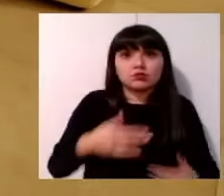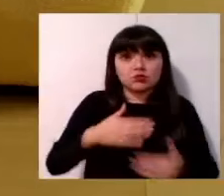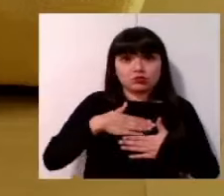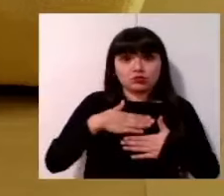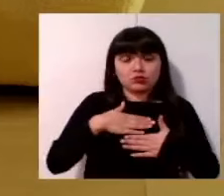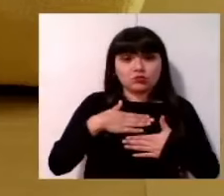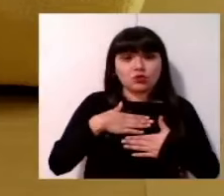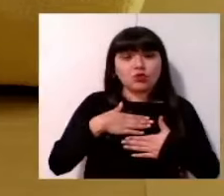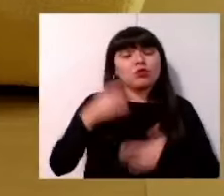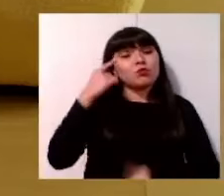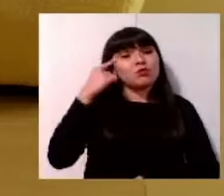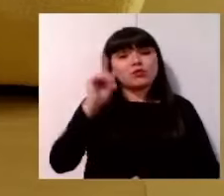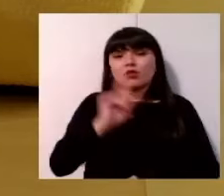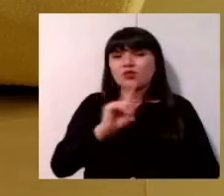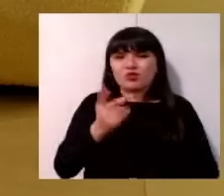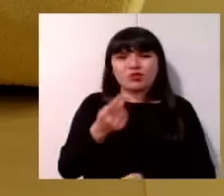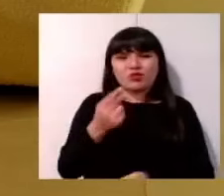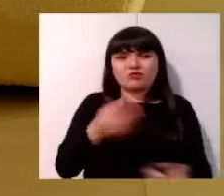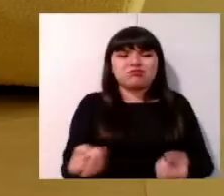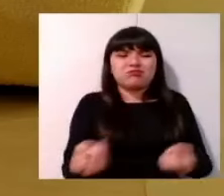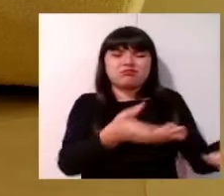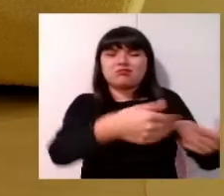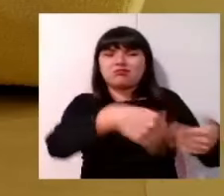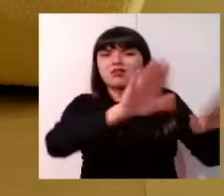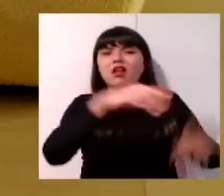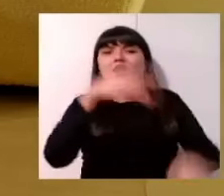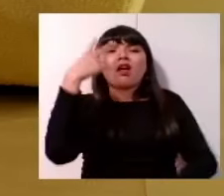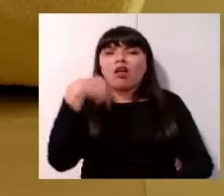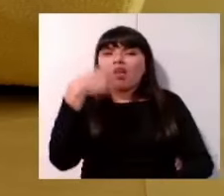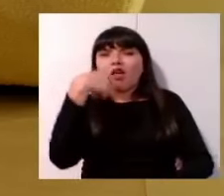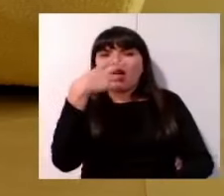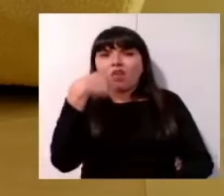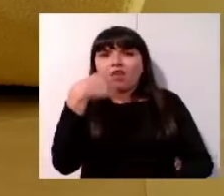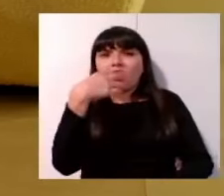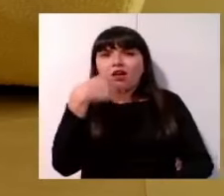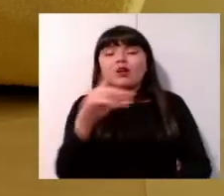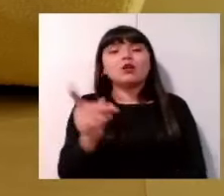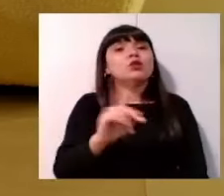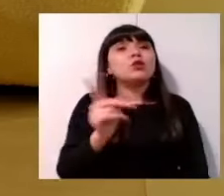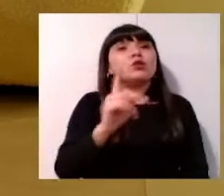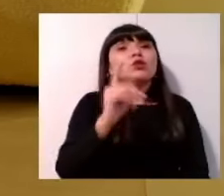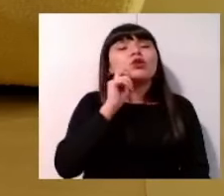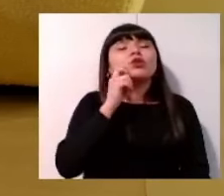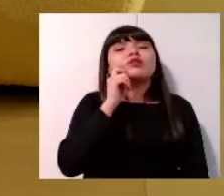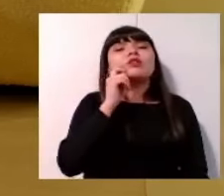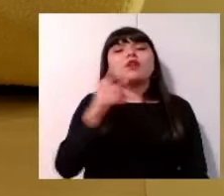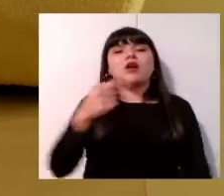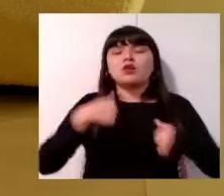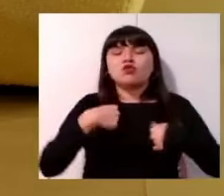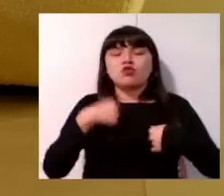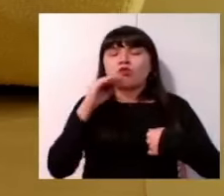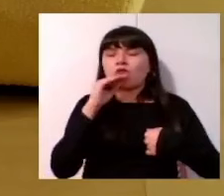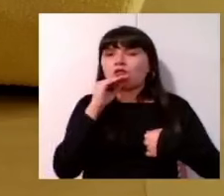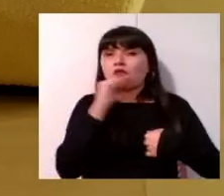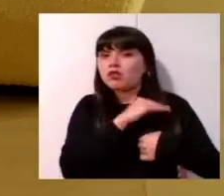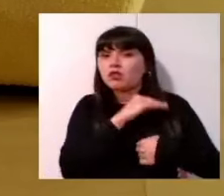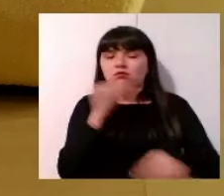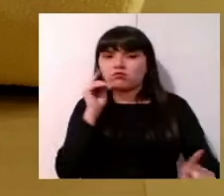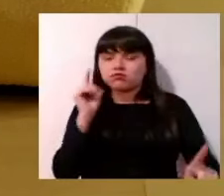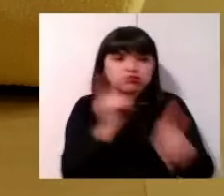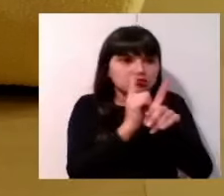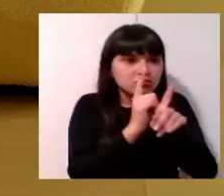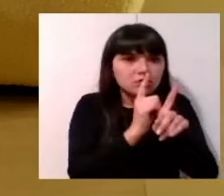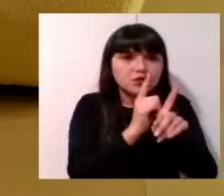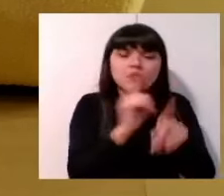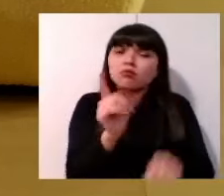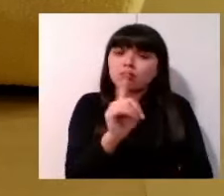dejarlos llorar. Eso tampoco quiere decir... que uno inmediatamente tiene que ir e intervenir, uno tiene que ir